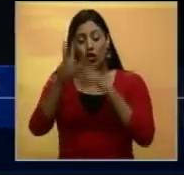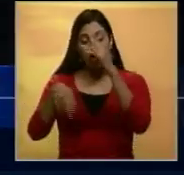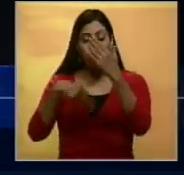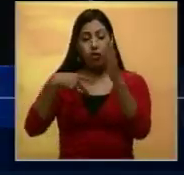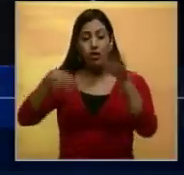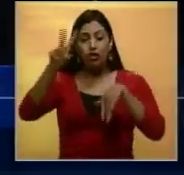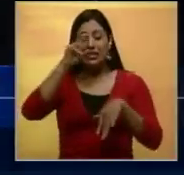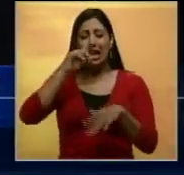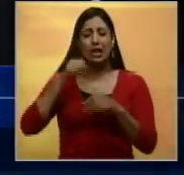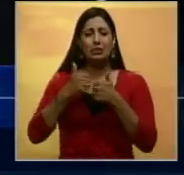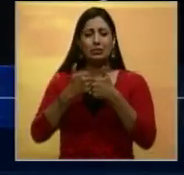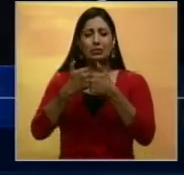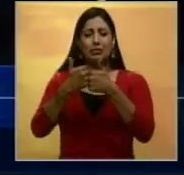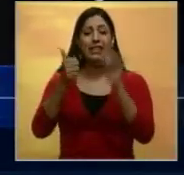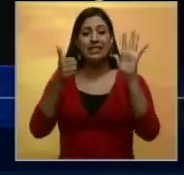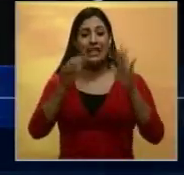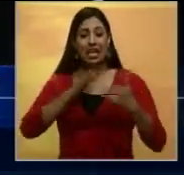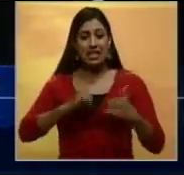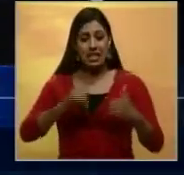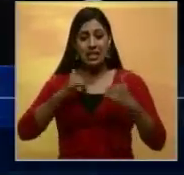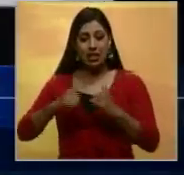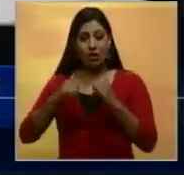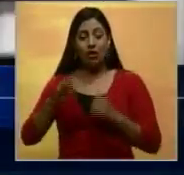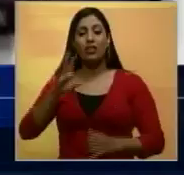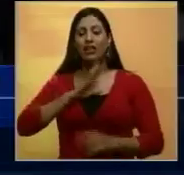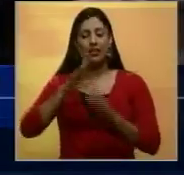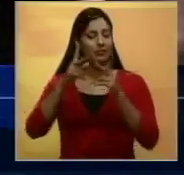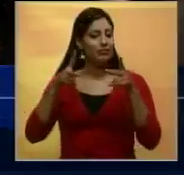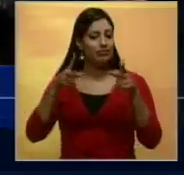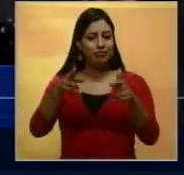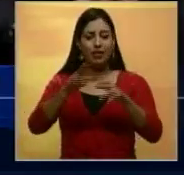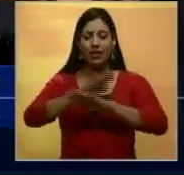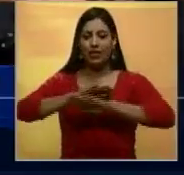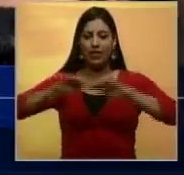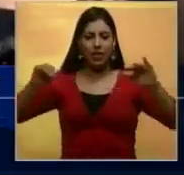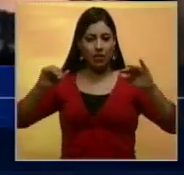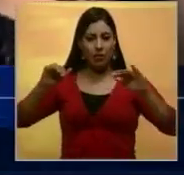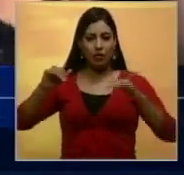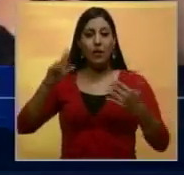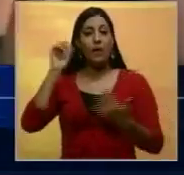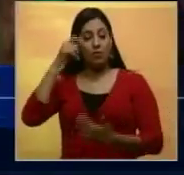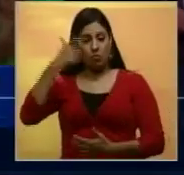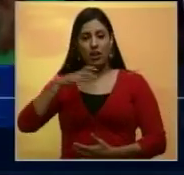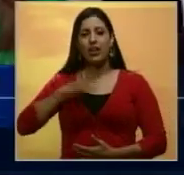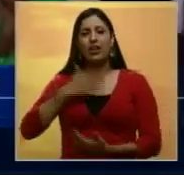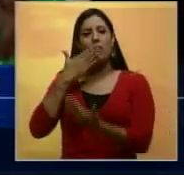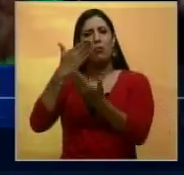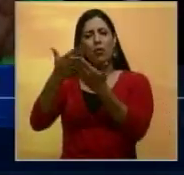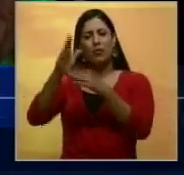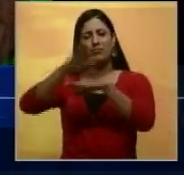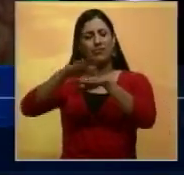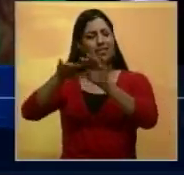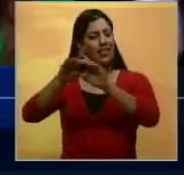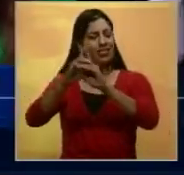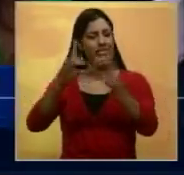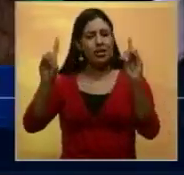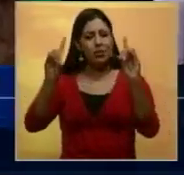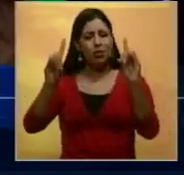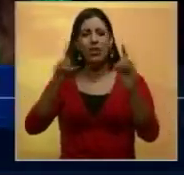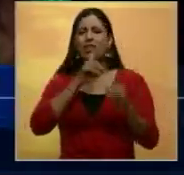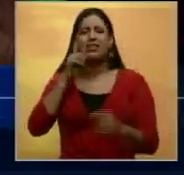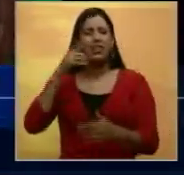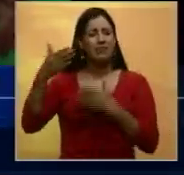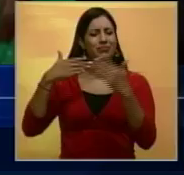años de relación y 6 hijos en común, dieron por terminado su matrimonio y fue Jolie quien presentó la solicitud de divorcio